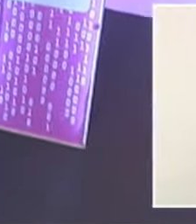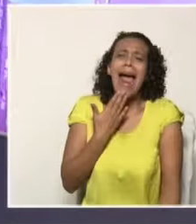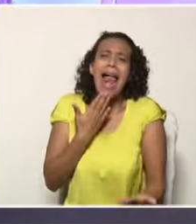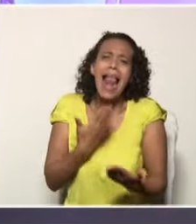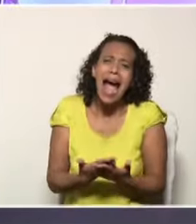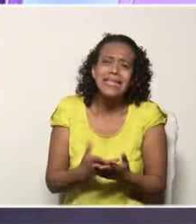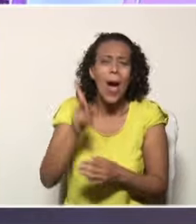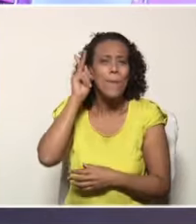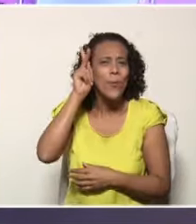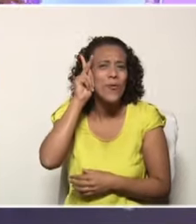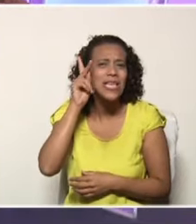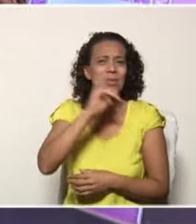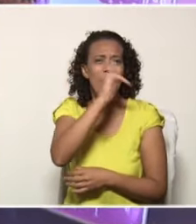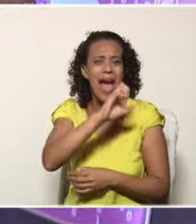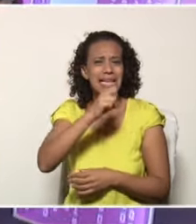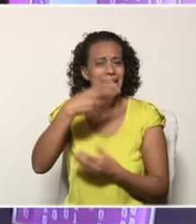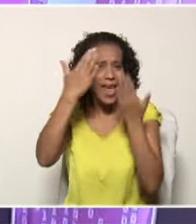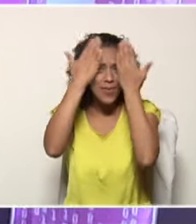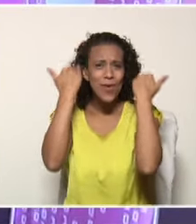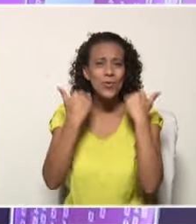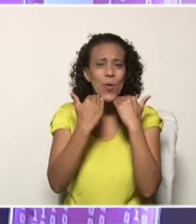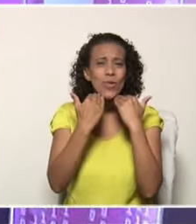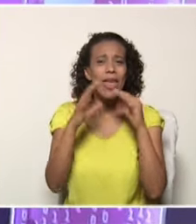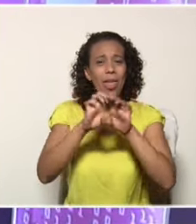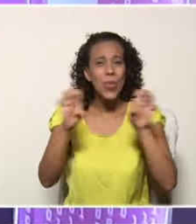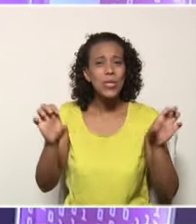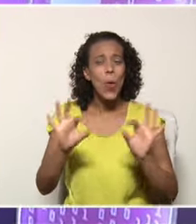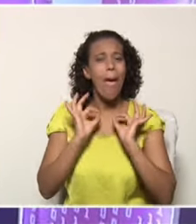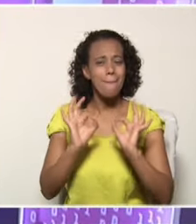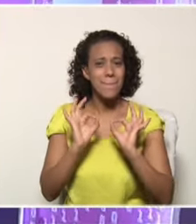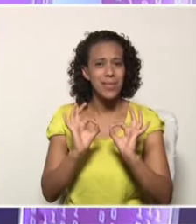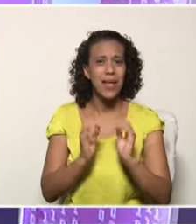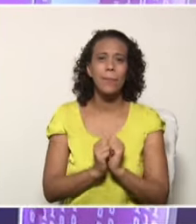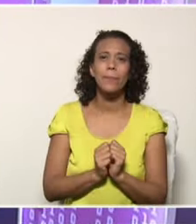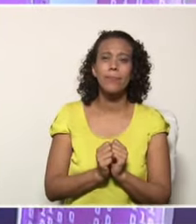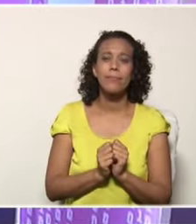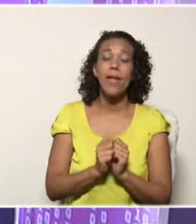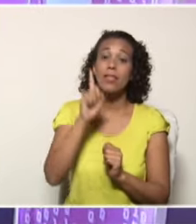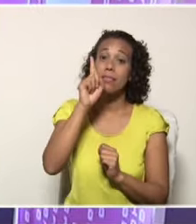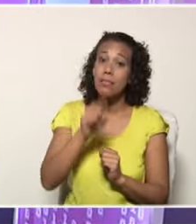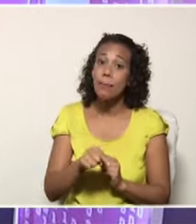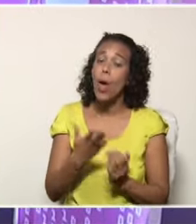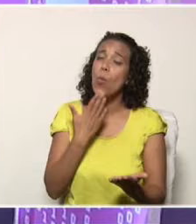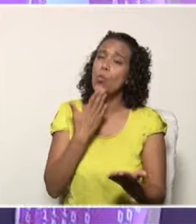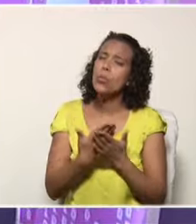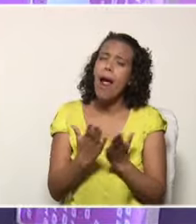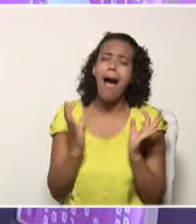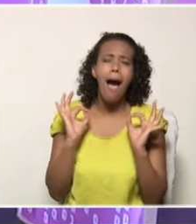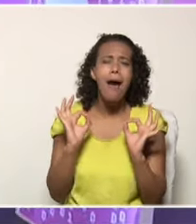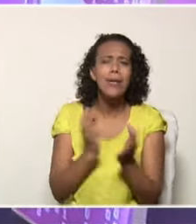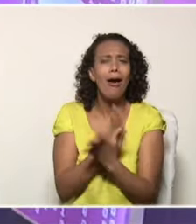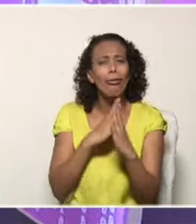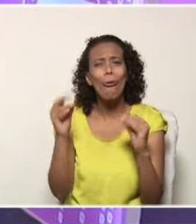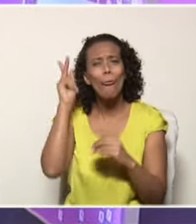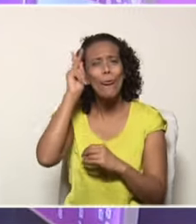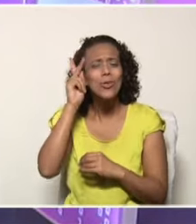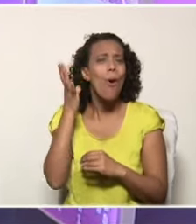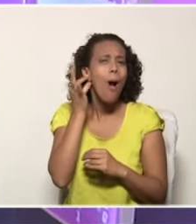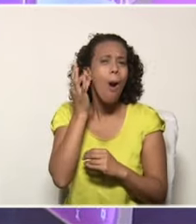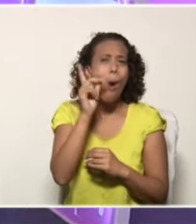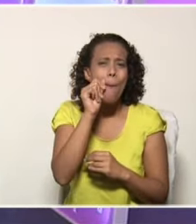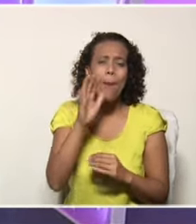Muchísimas gracias a la profesora Sarín Herrera por su segmento en la modalidad de educación especial, y también muchísimas gracias a todos los profesores que